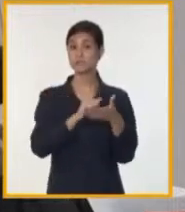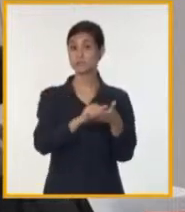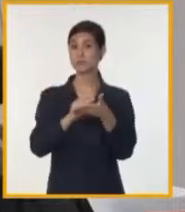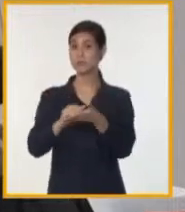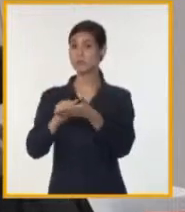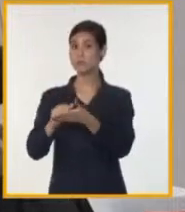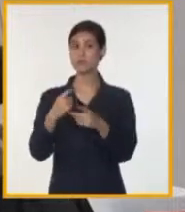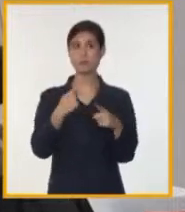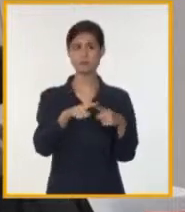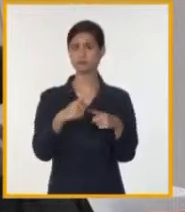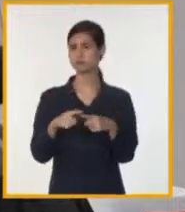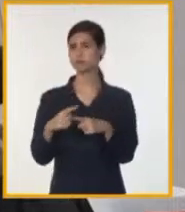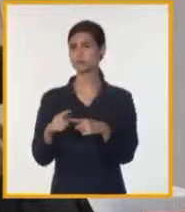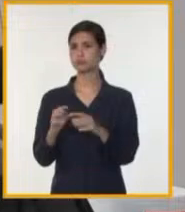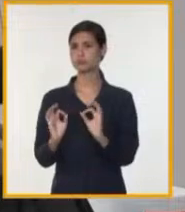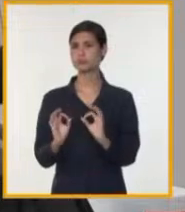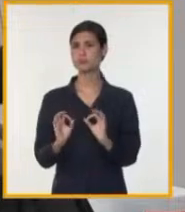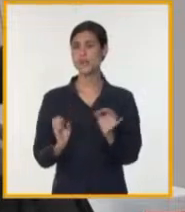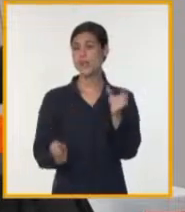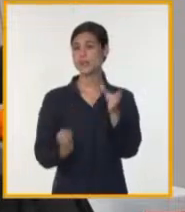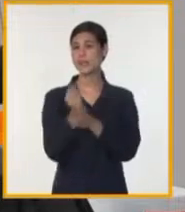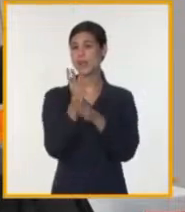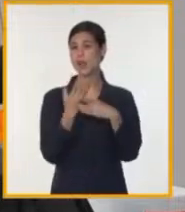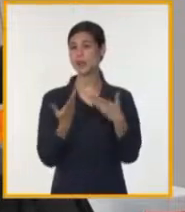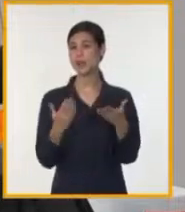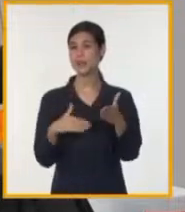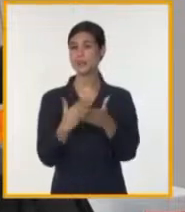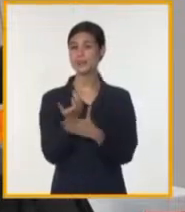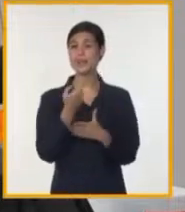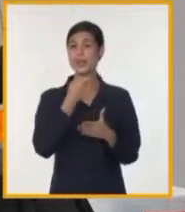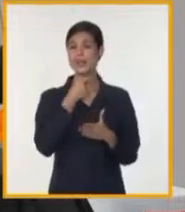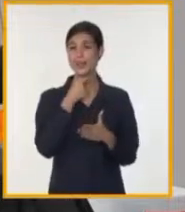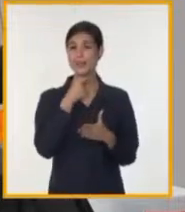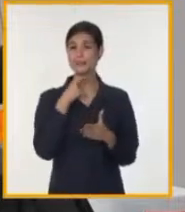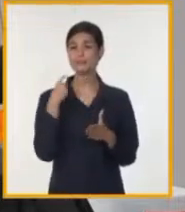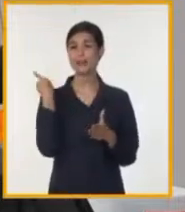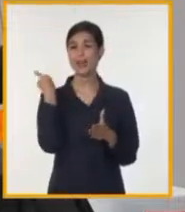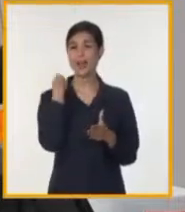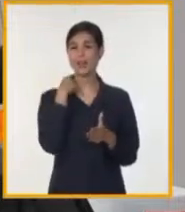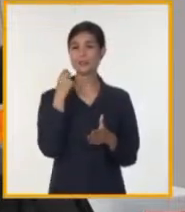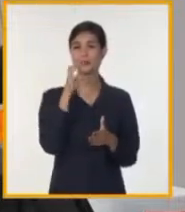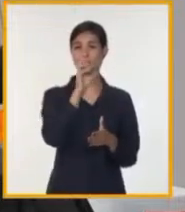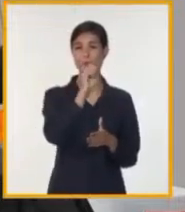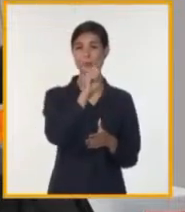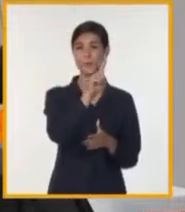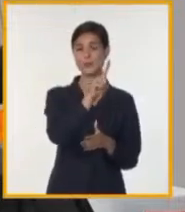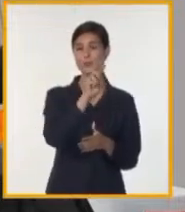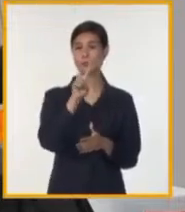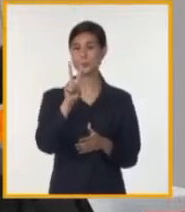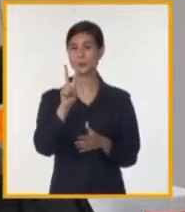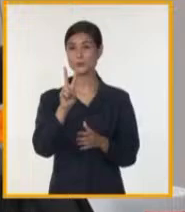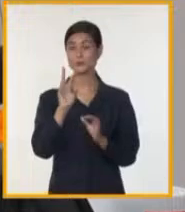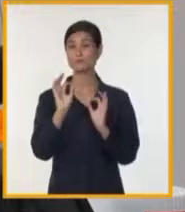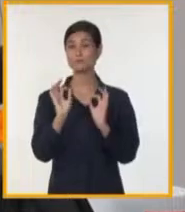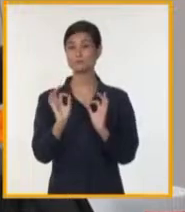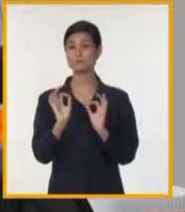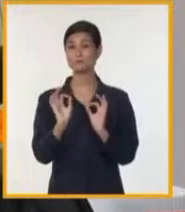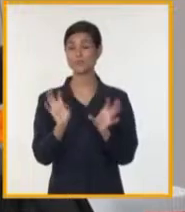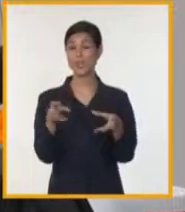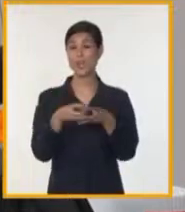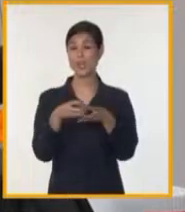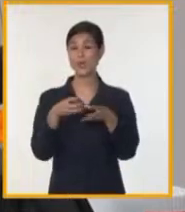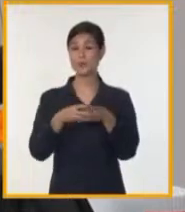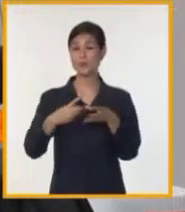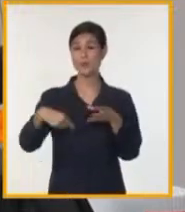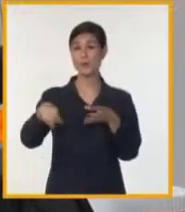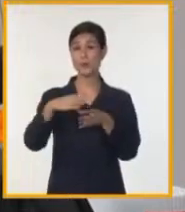Fue creada en enero del año 2012 a raíz de la extinción del antiguo grupo empresarial